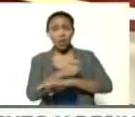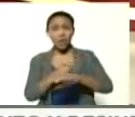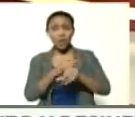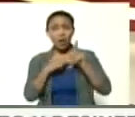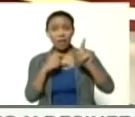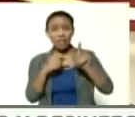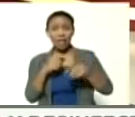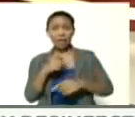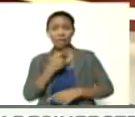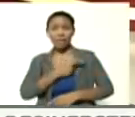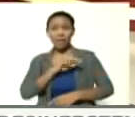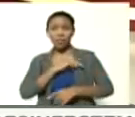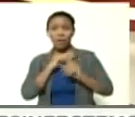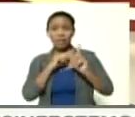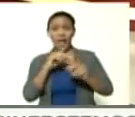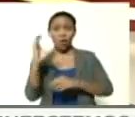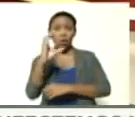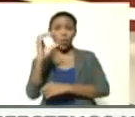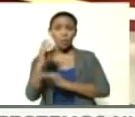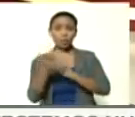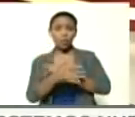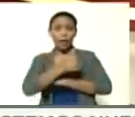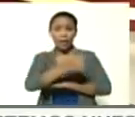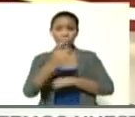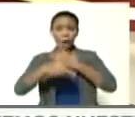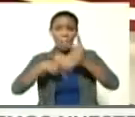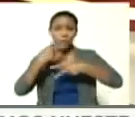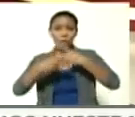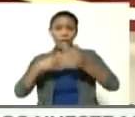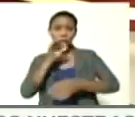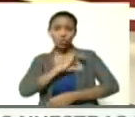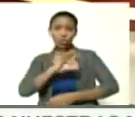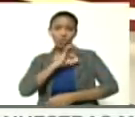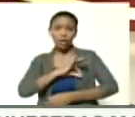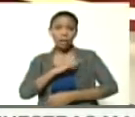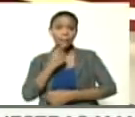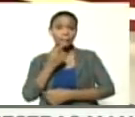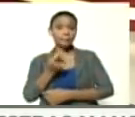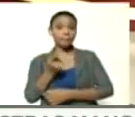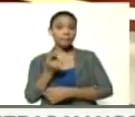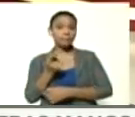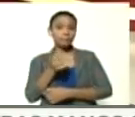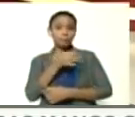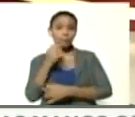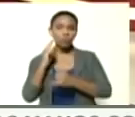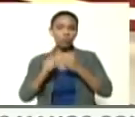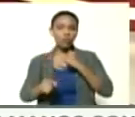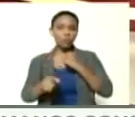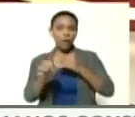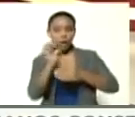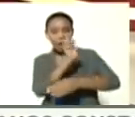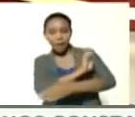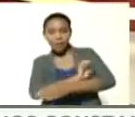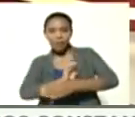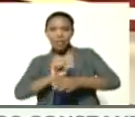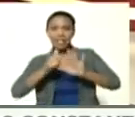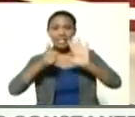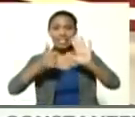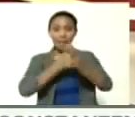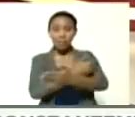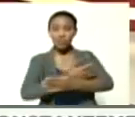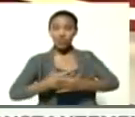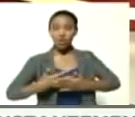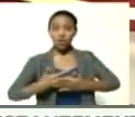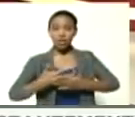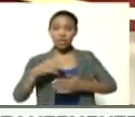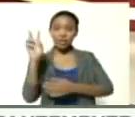estado fallido colombiano en todas y cada una de las políticas sociales. Decía exactamente en las últimas estadísticas, 6 millones de colombianos que viven en